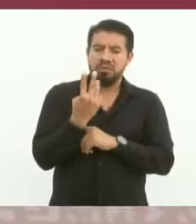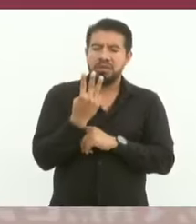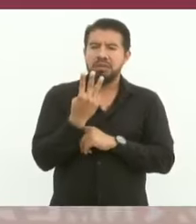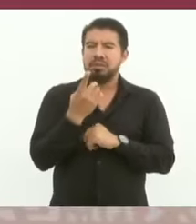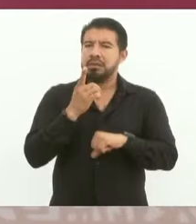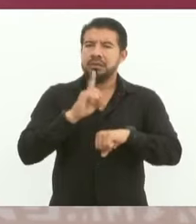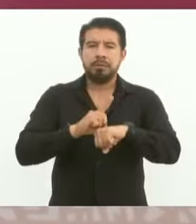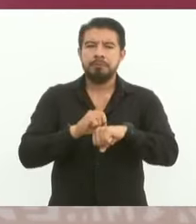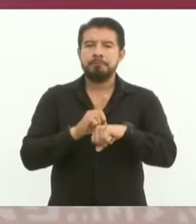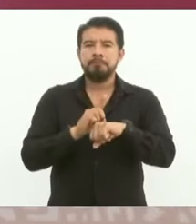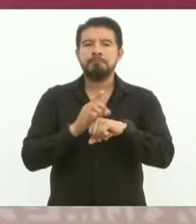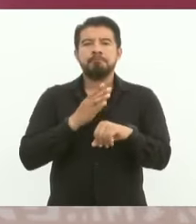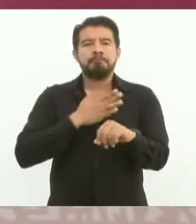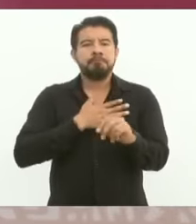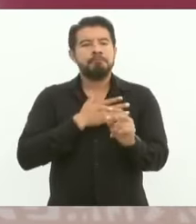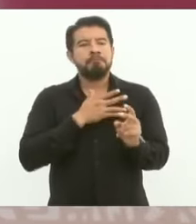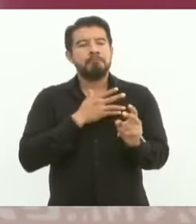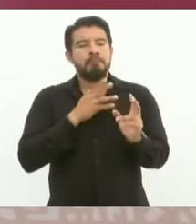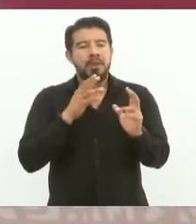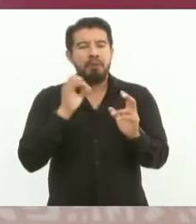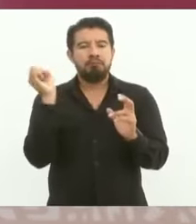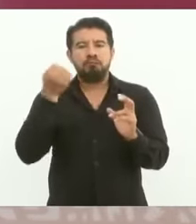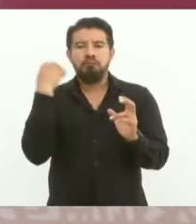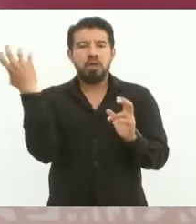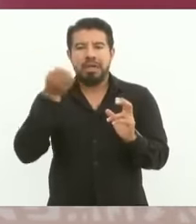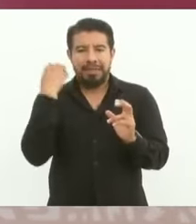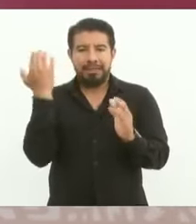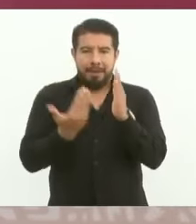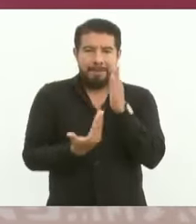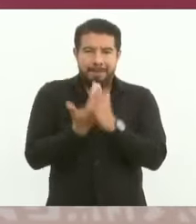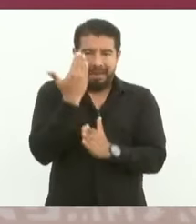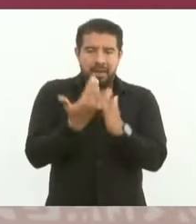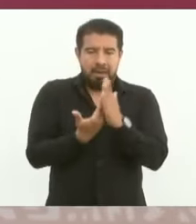mañanera de que me tocó